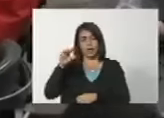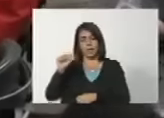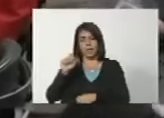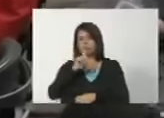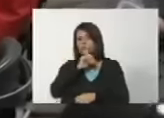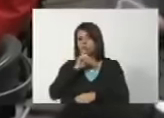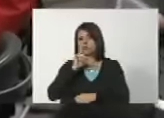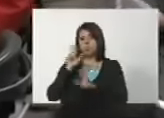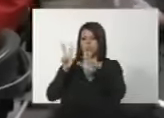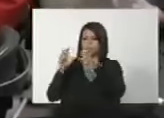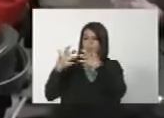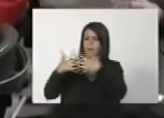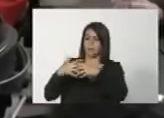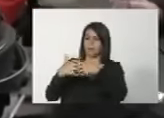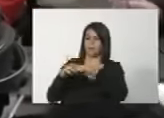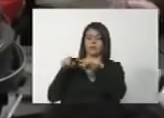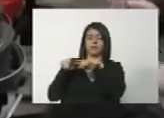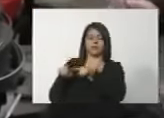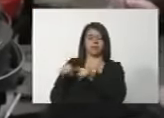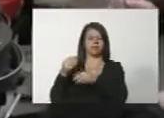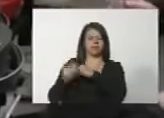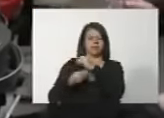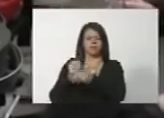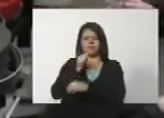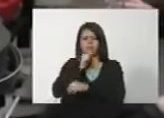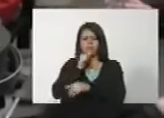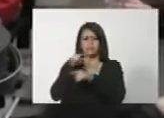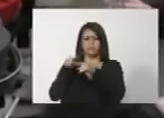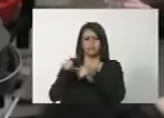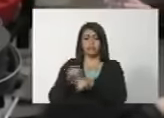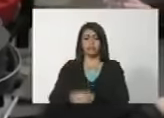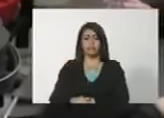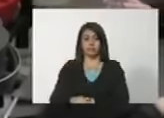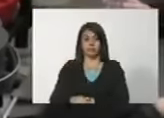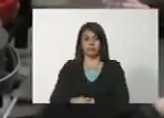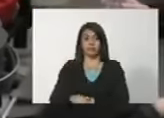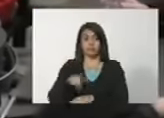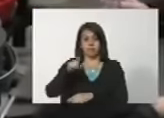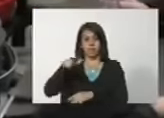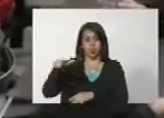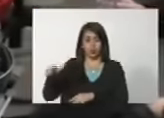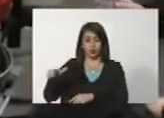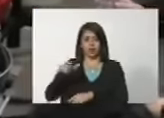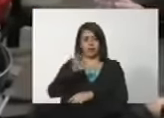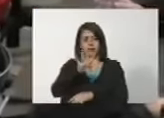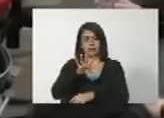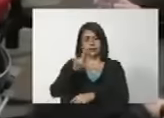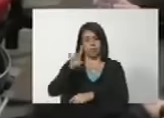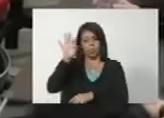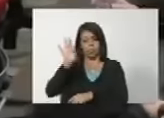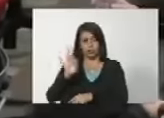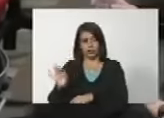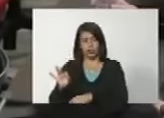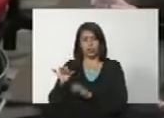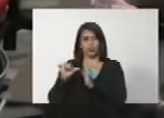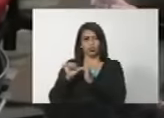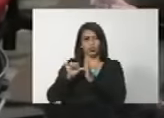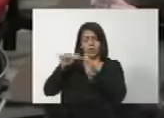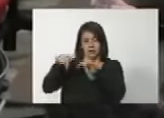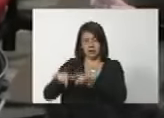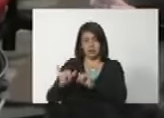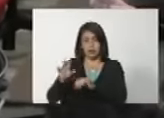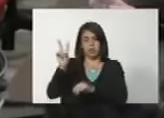denomina esta nueva empresa mixta, conformada con un capital accionario de 51% del Estado